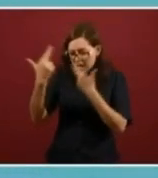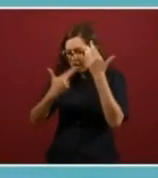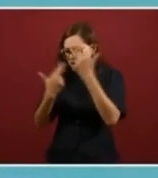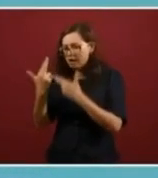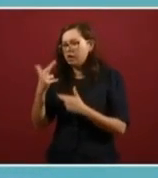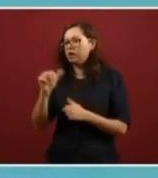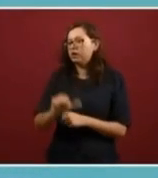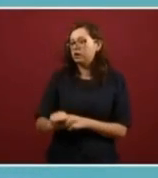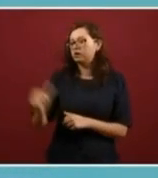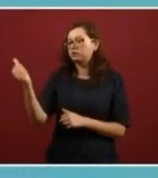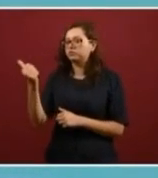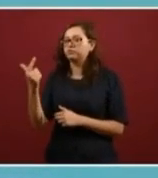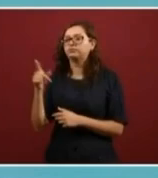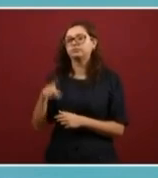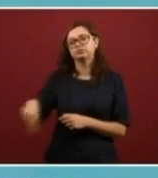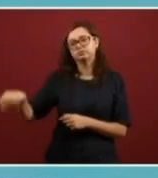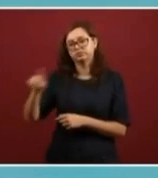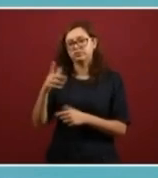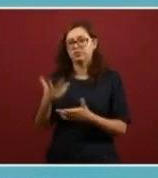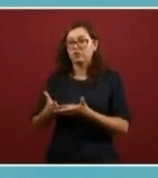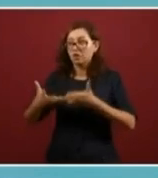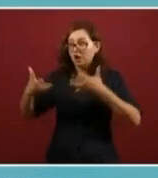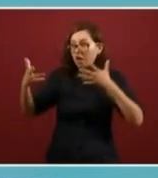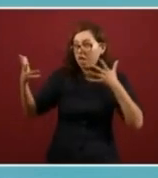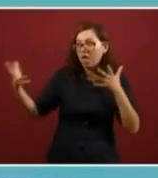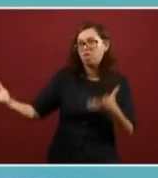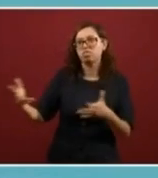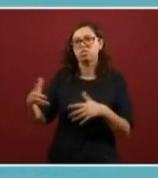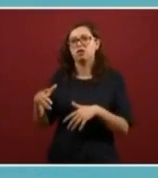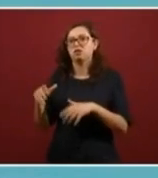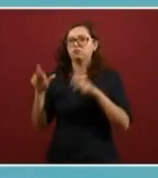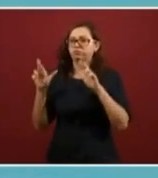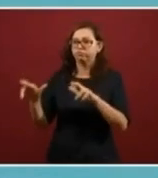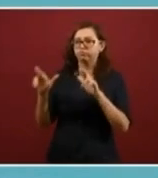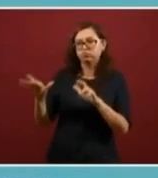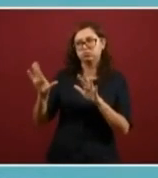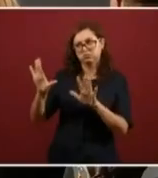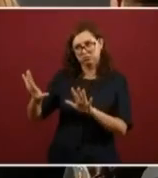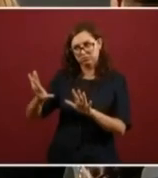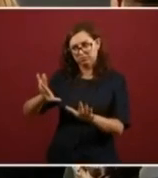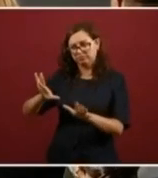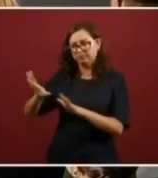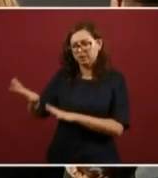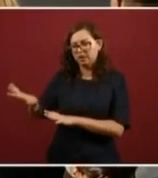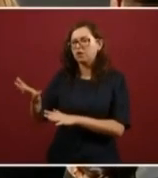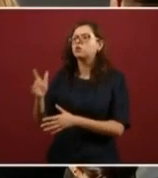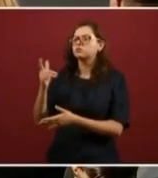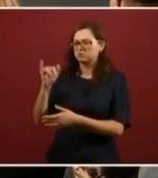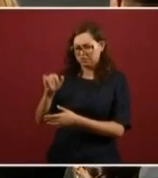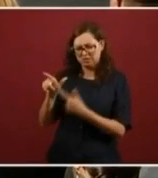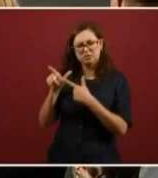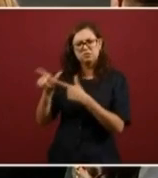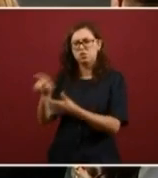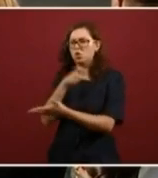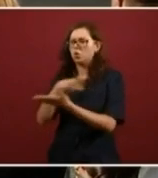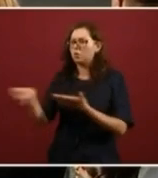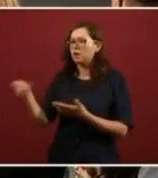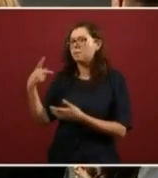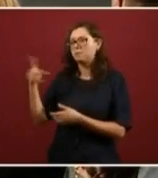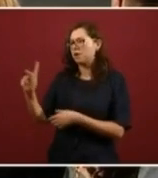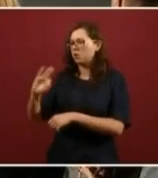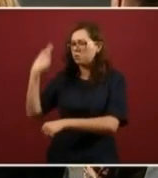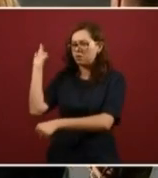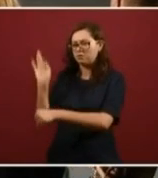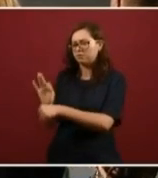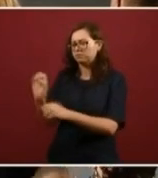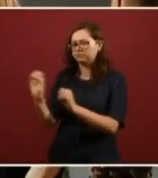nos colaban leche, pues ya no lo van a poder hacer. Les vamos a comprar leche, pero a precio de mercado. El precio de garantía va a